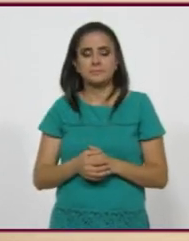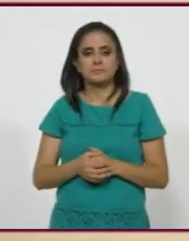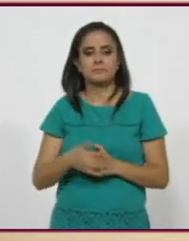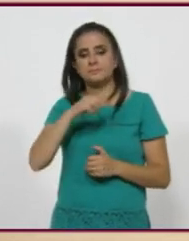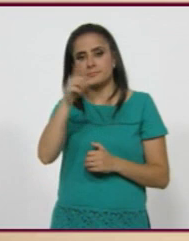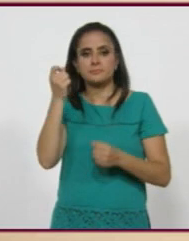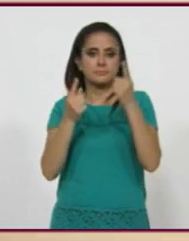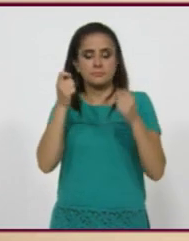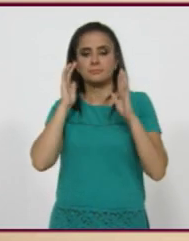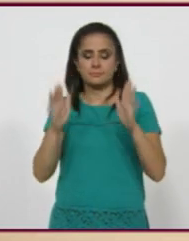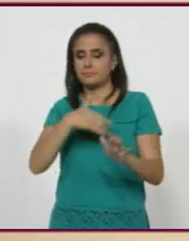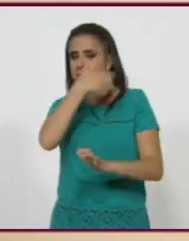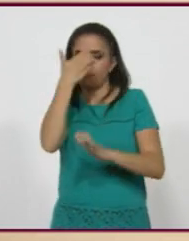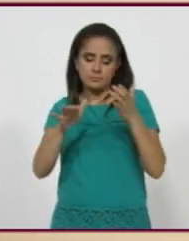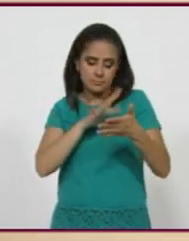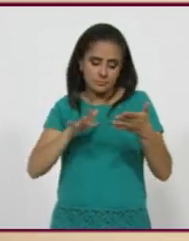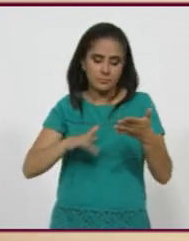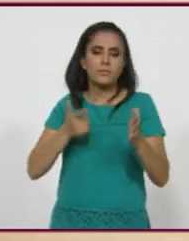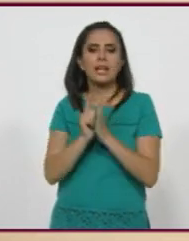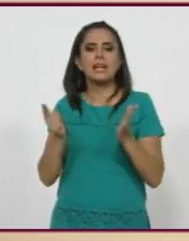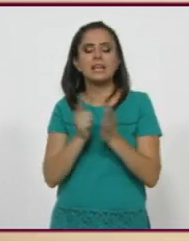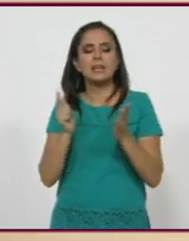habrán concluido la lectura del libro sobre